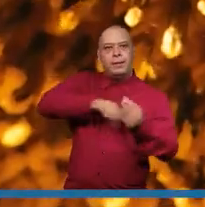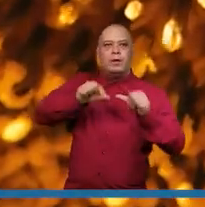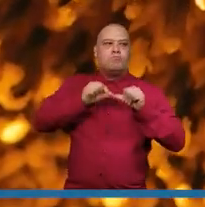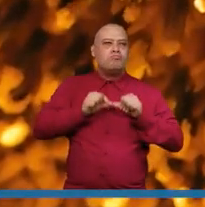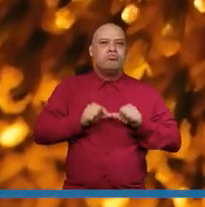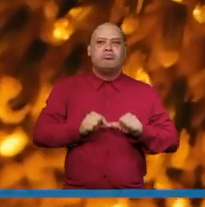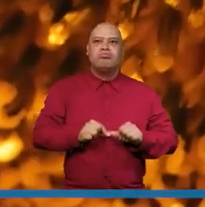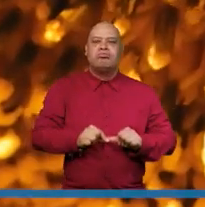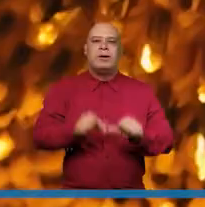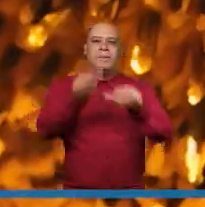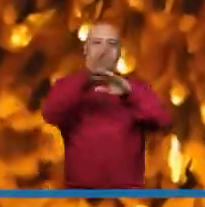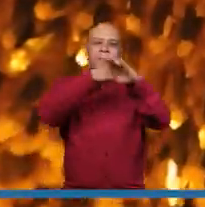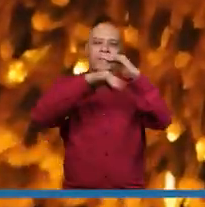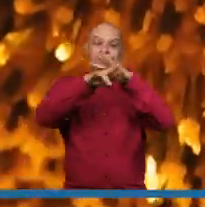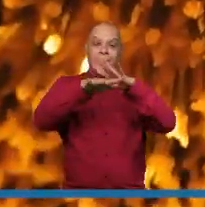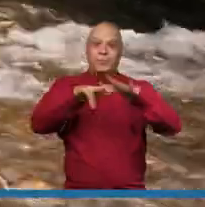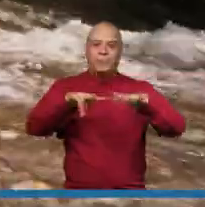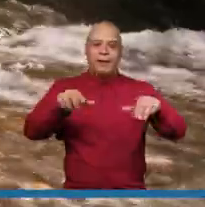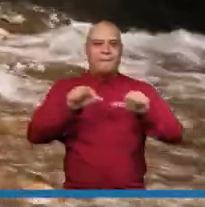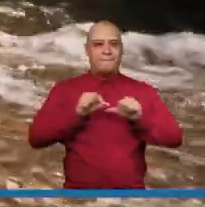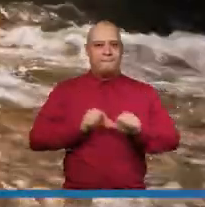ambiental.